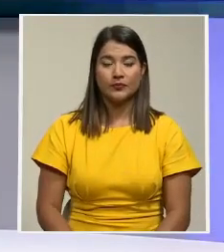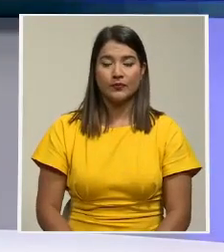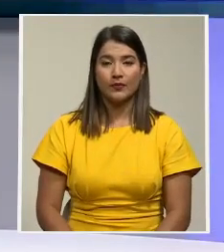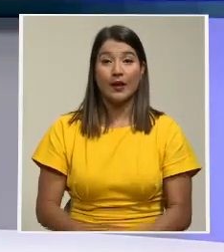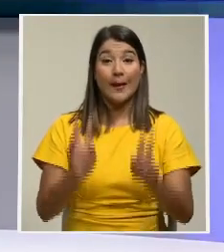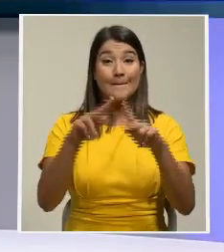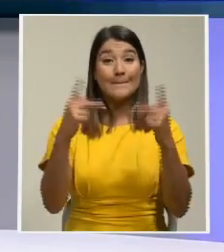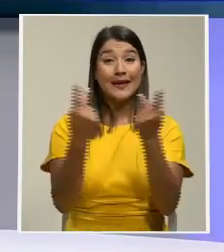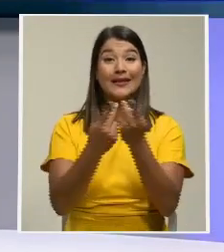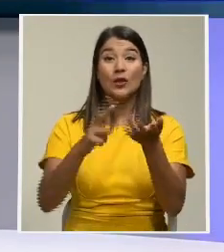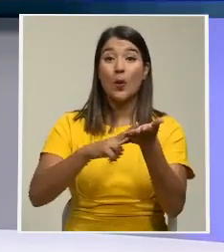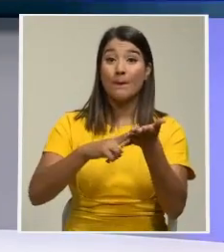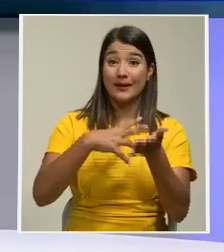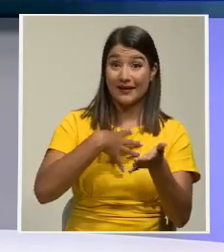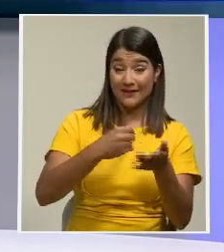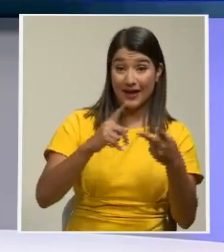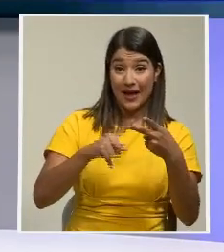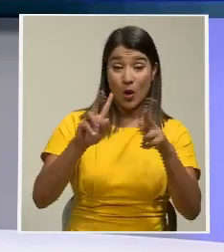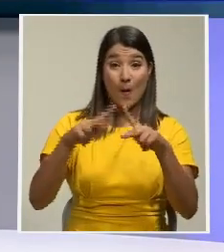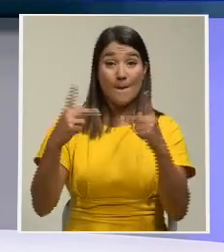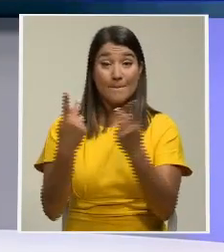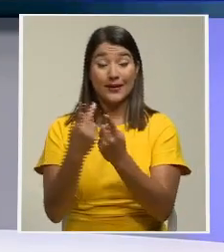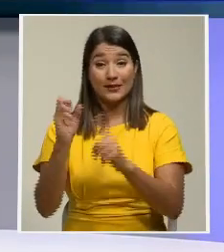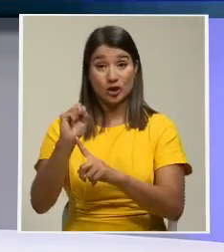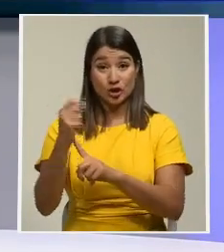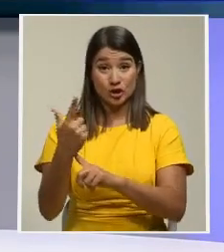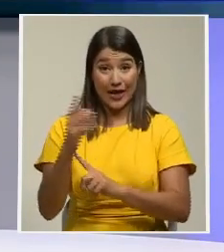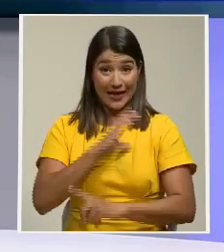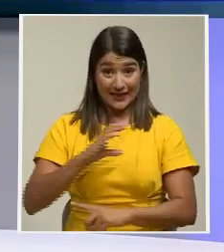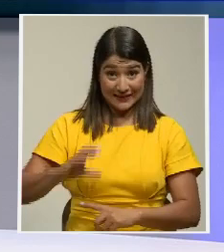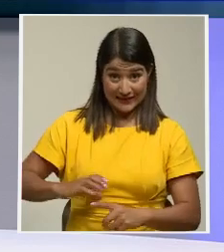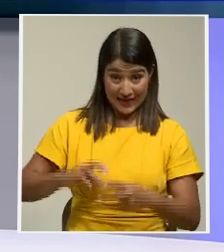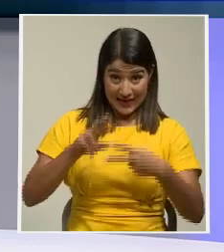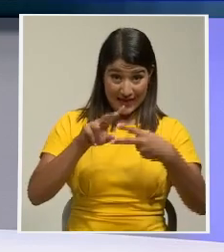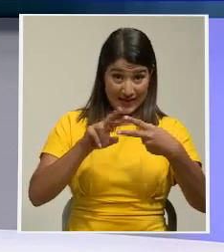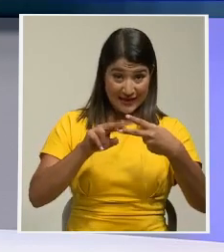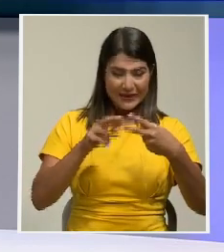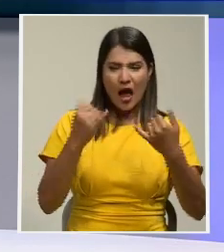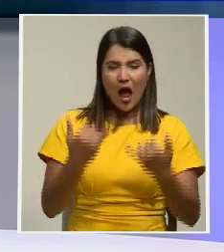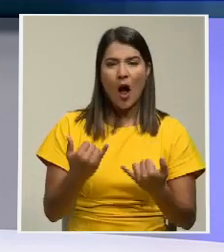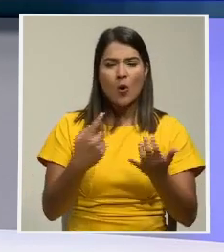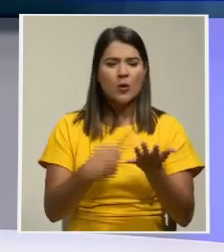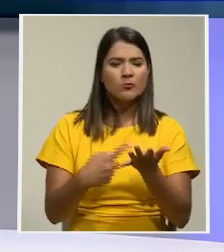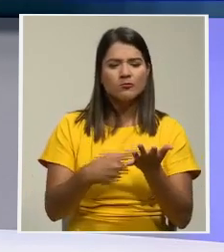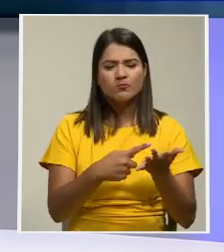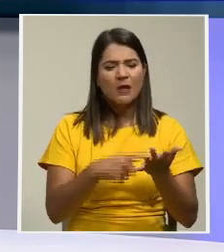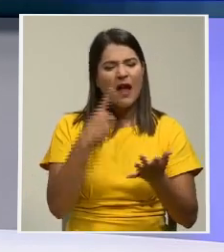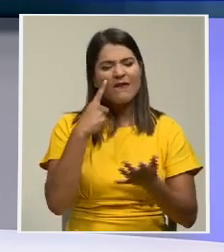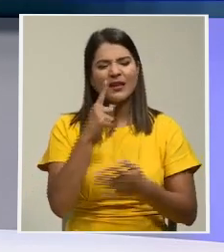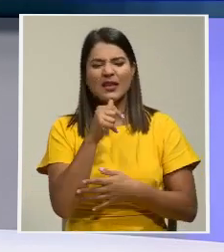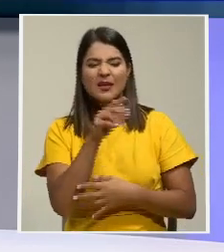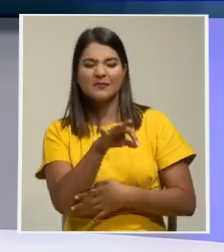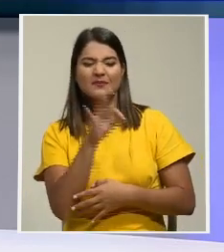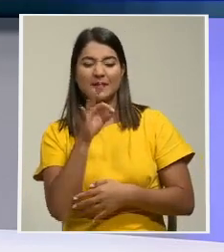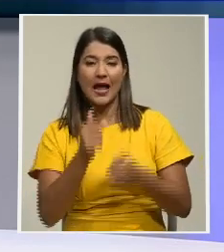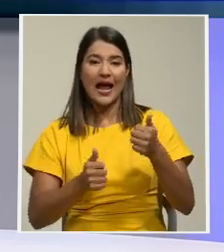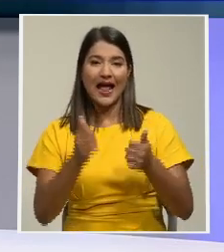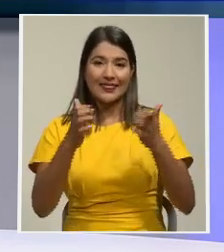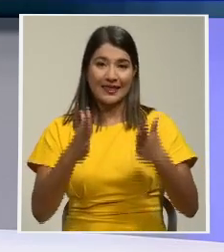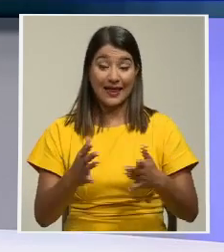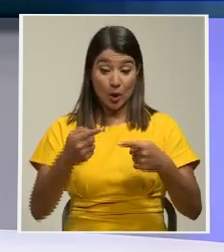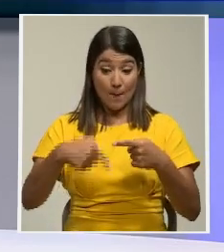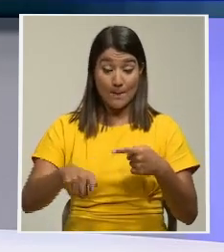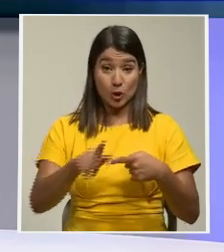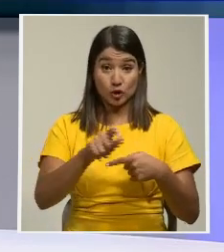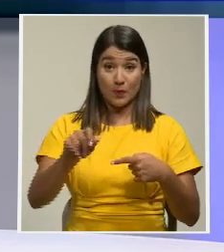Partido Liberación Nacional y el Partido Unidad Social Cristiana se preparan para elegir al candidato presidencial en el próximo mes de junio